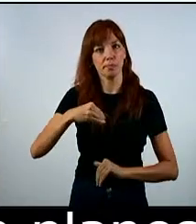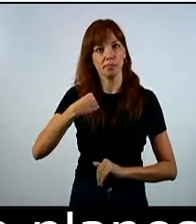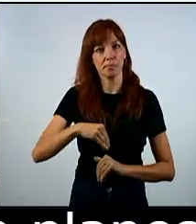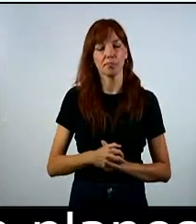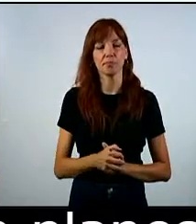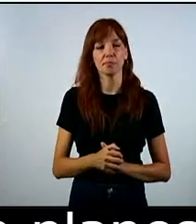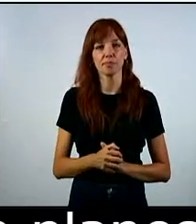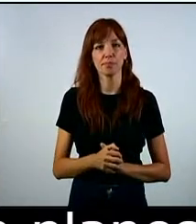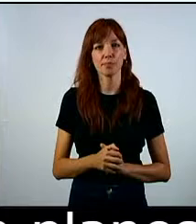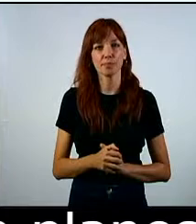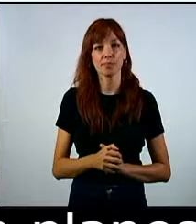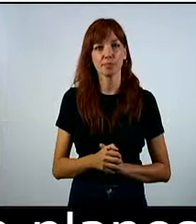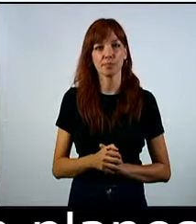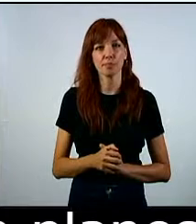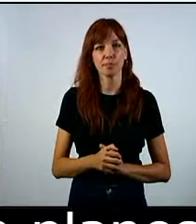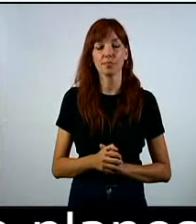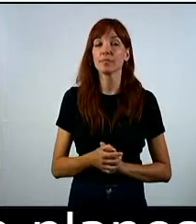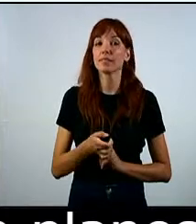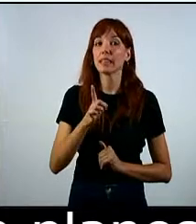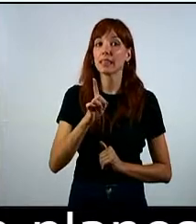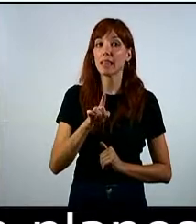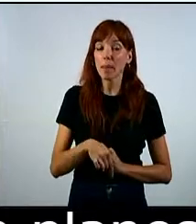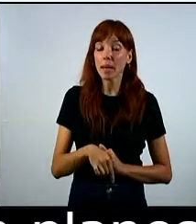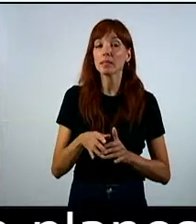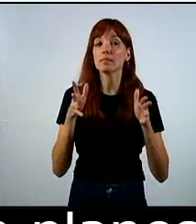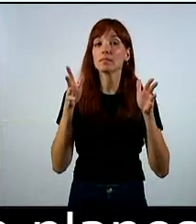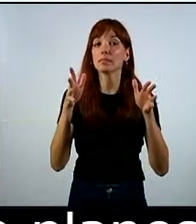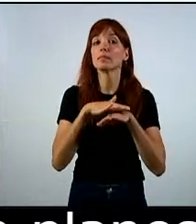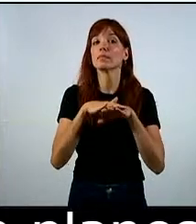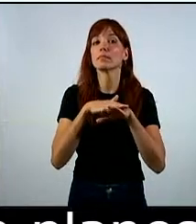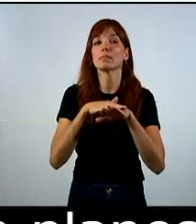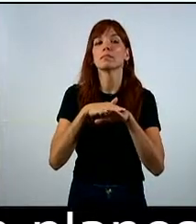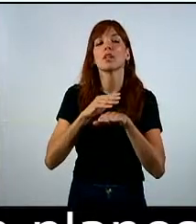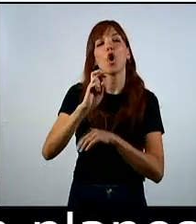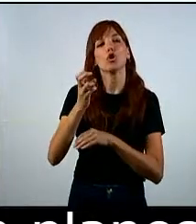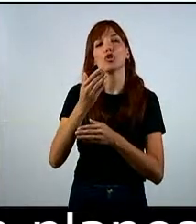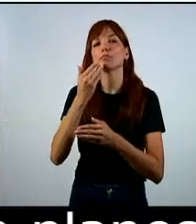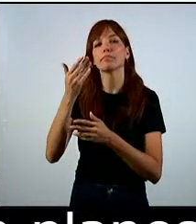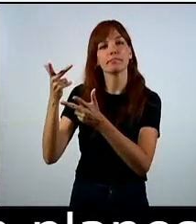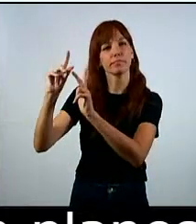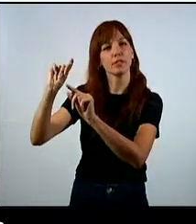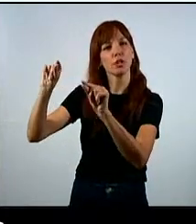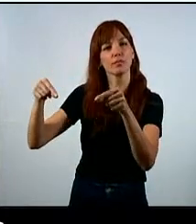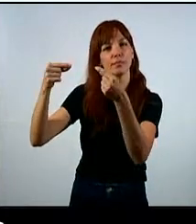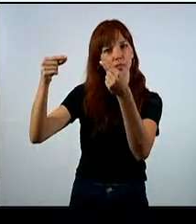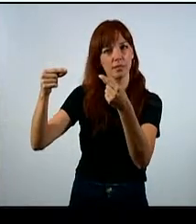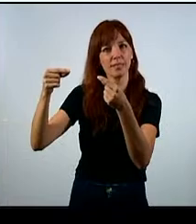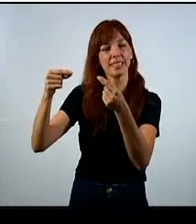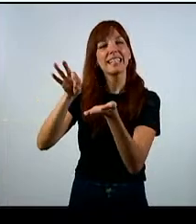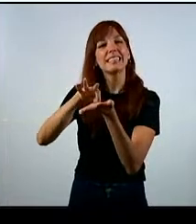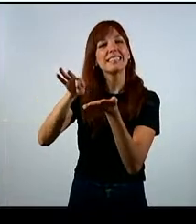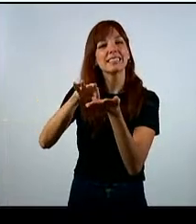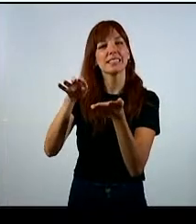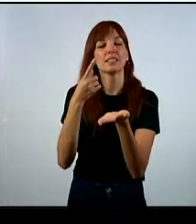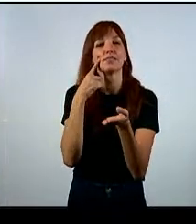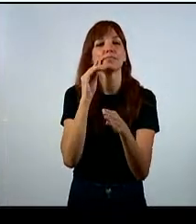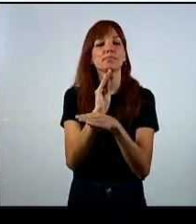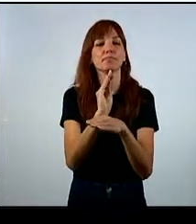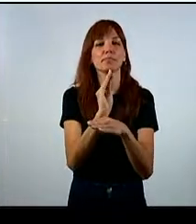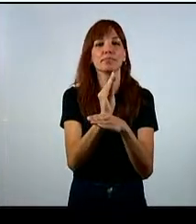Asimismo, el Consejo ha autorizado la contratación del Servicio de Vigilancia y Seguridad del